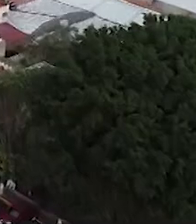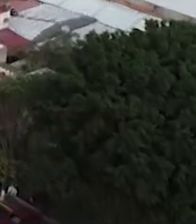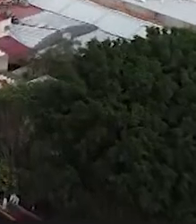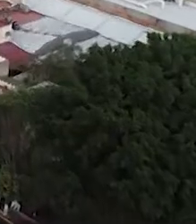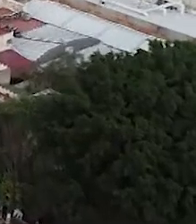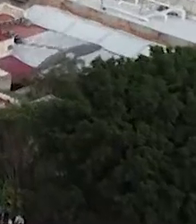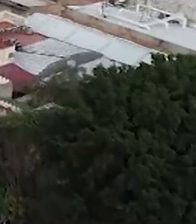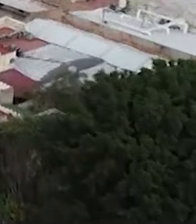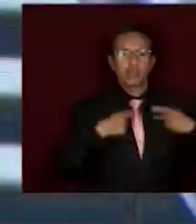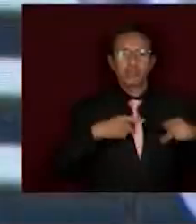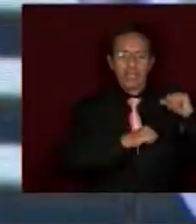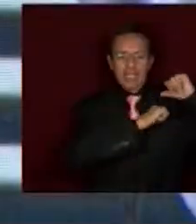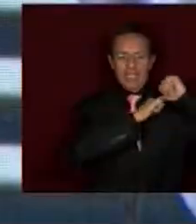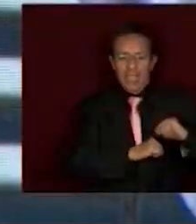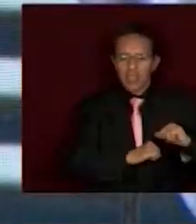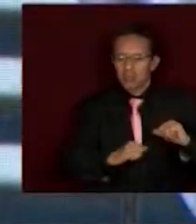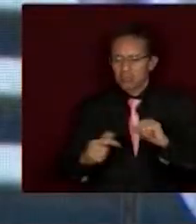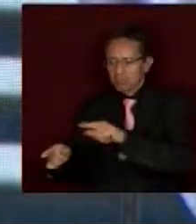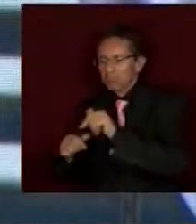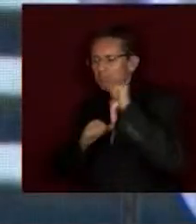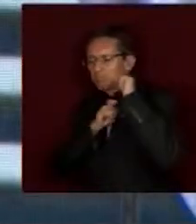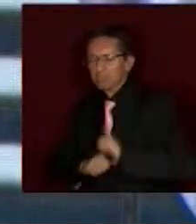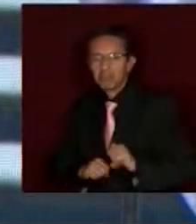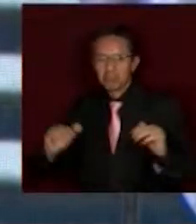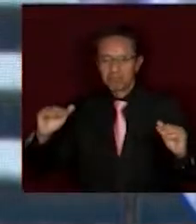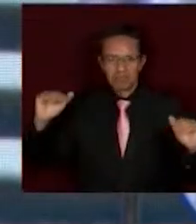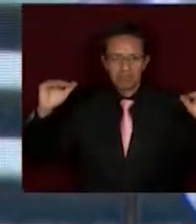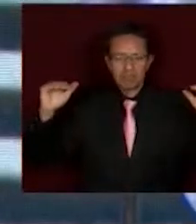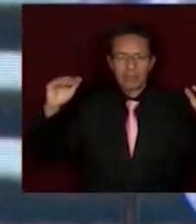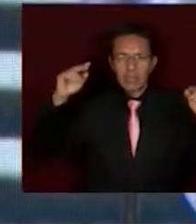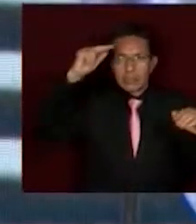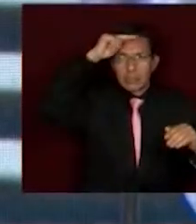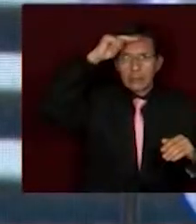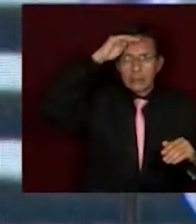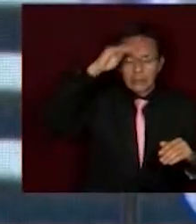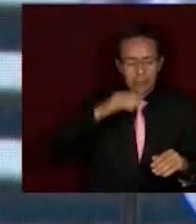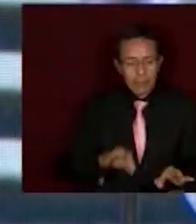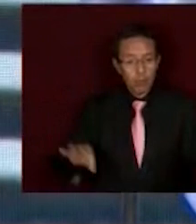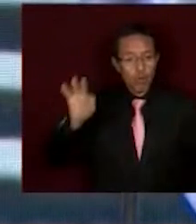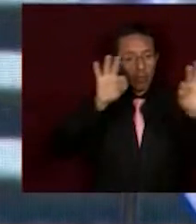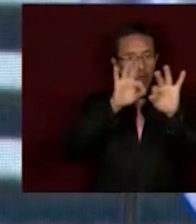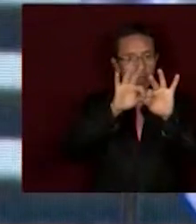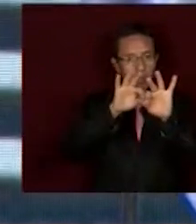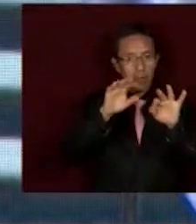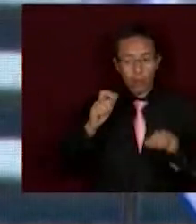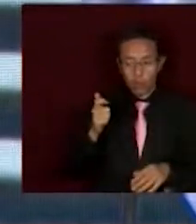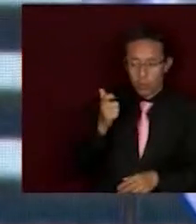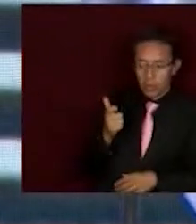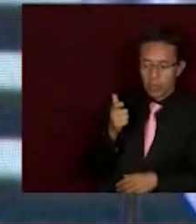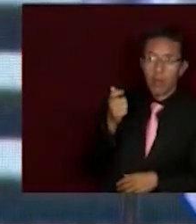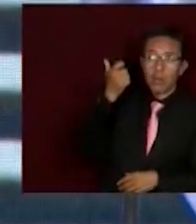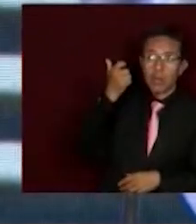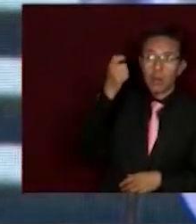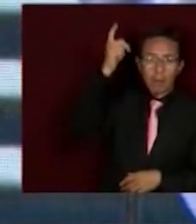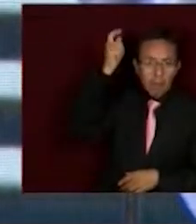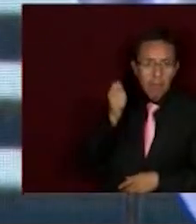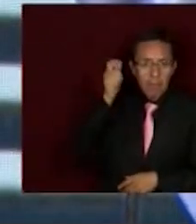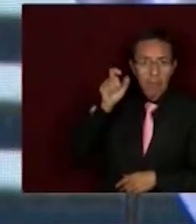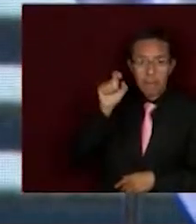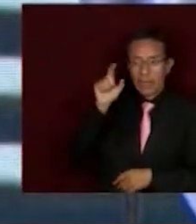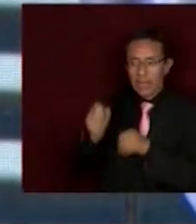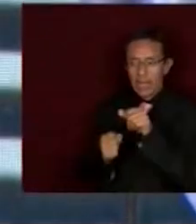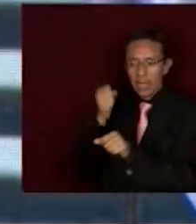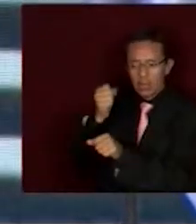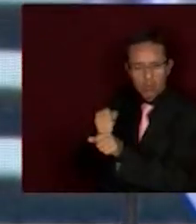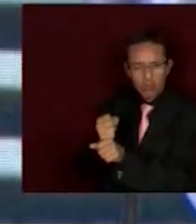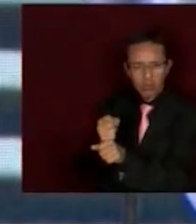Pandora salieron todos los males y cuando la cerraron se quedó uno dentro la esperanza